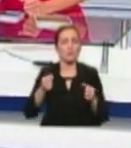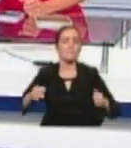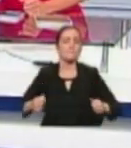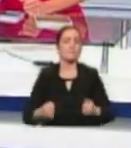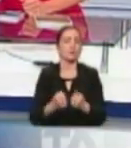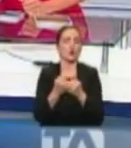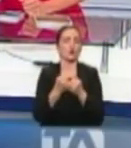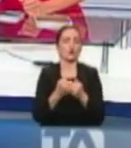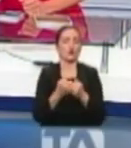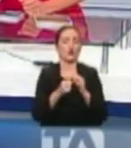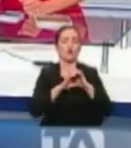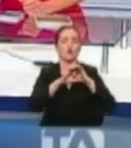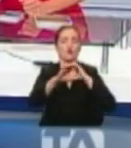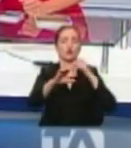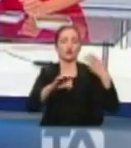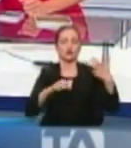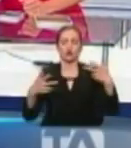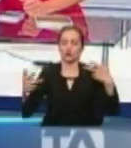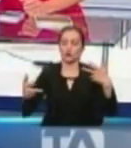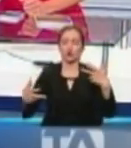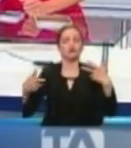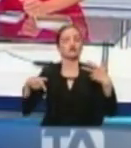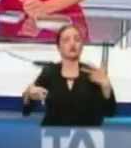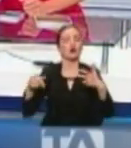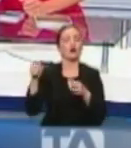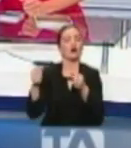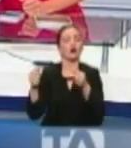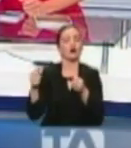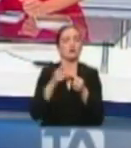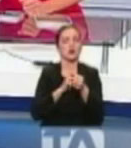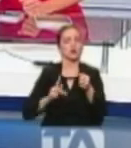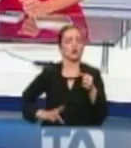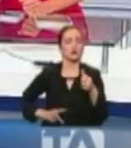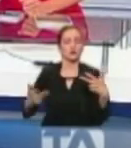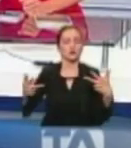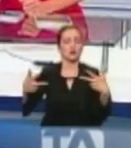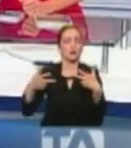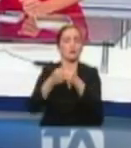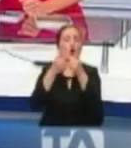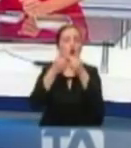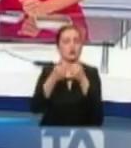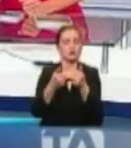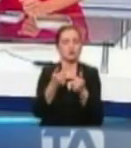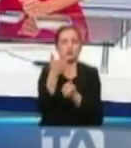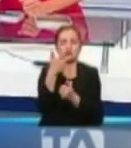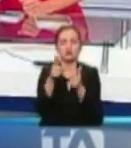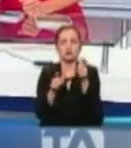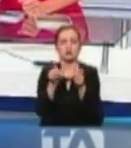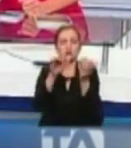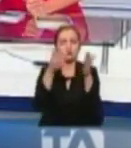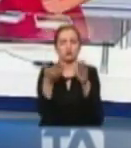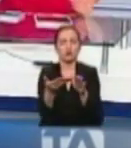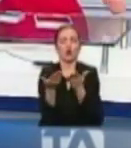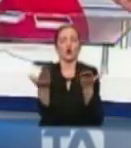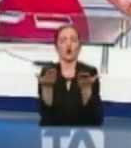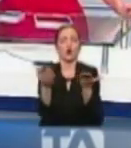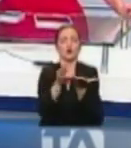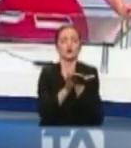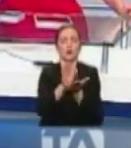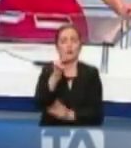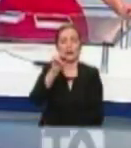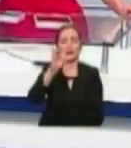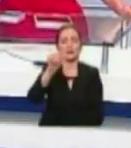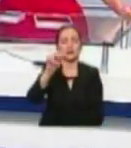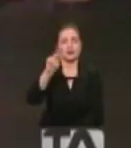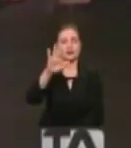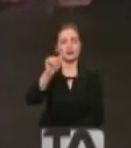bus y un vehículo particular deja como saldo 3 personas muertas. El hecho ocurrió en el cantón de Payatanga, en la provincia de